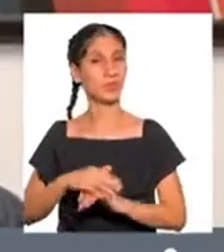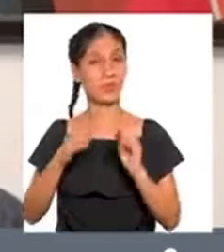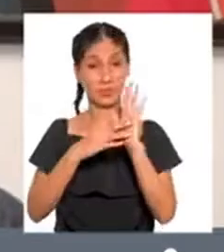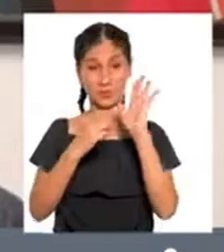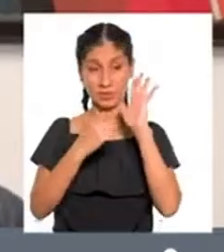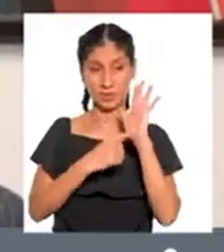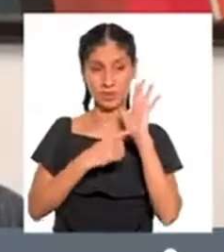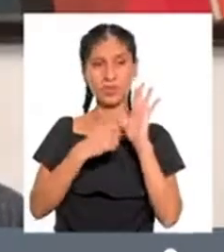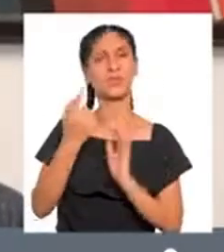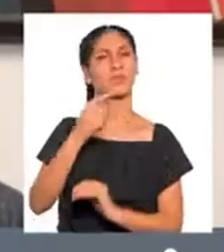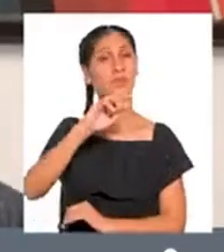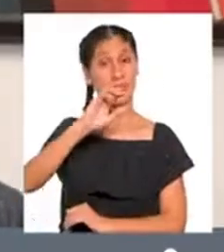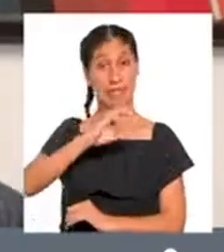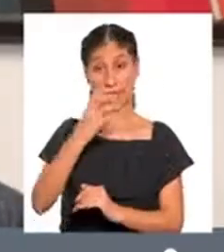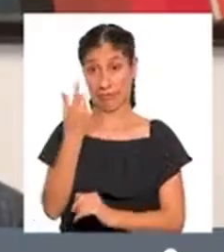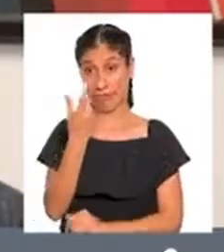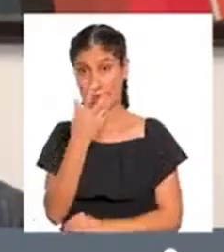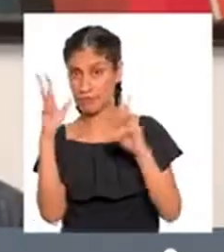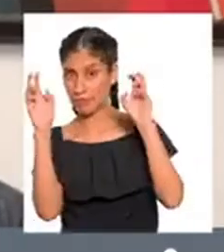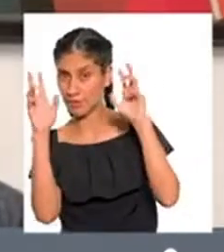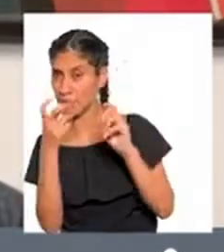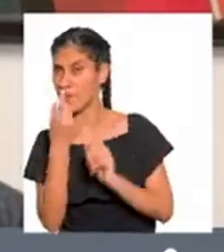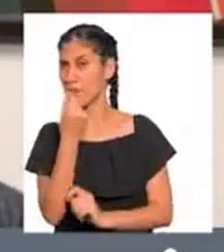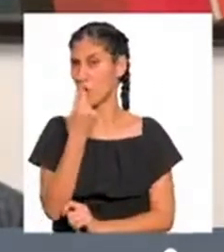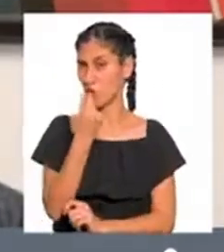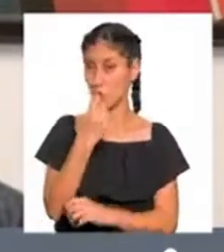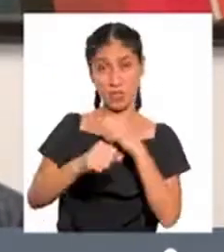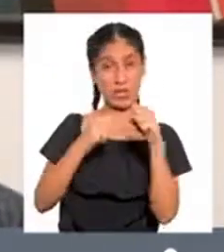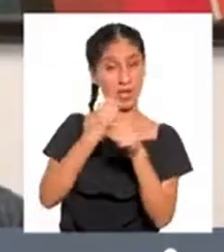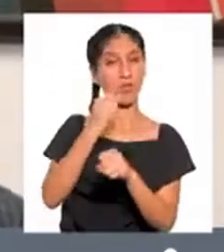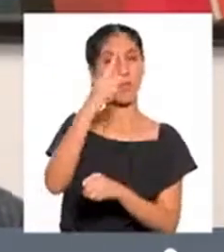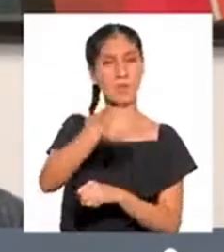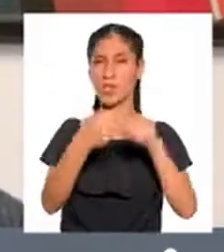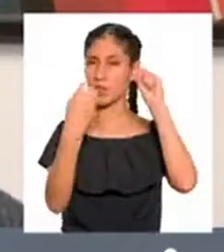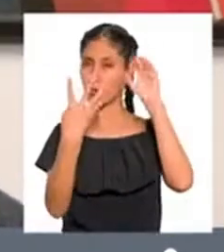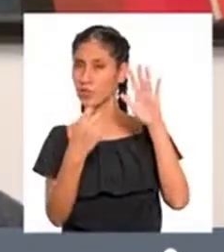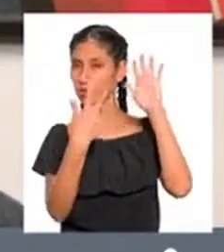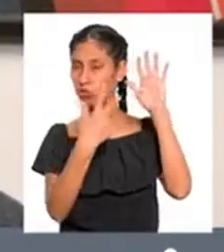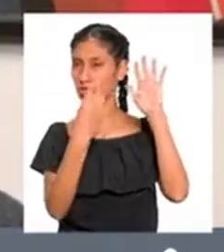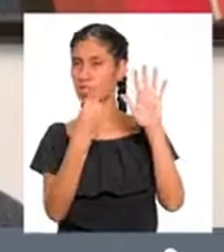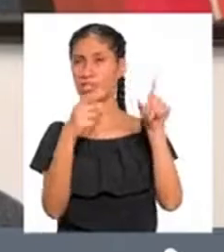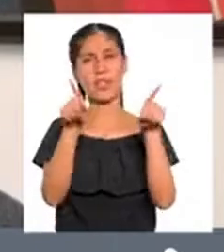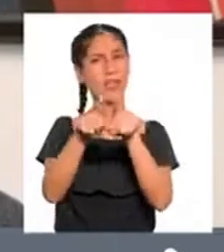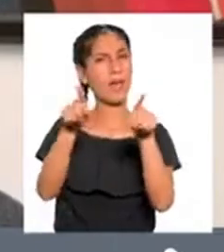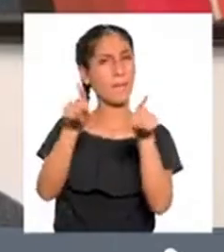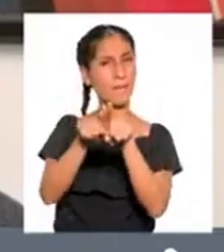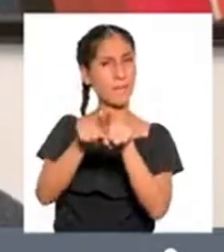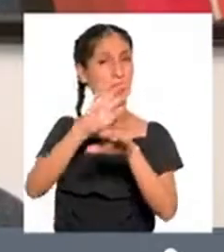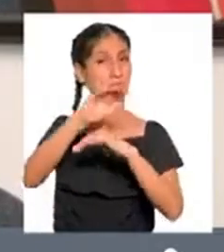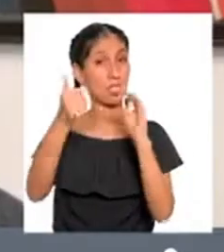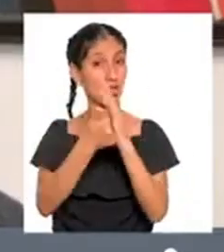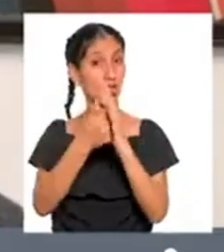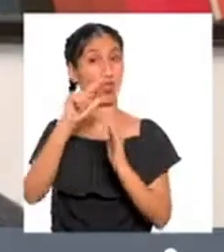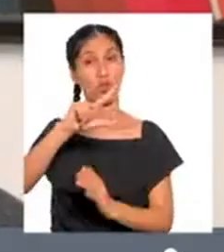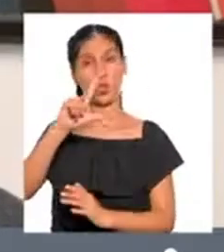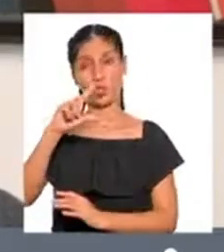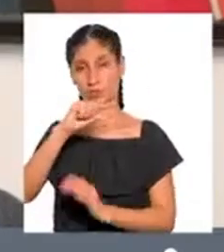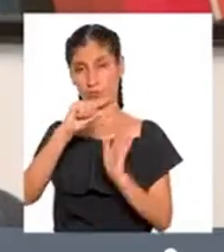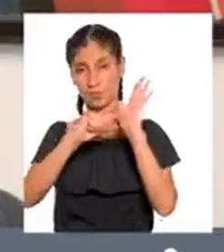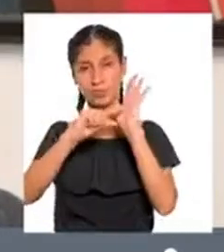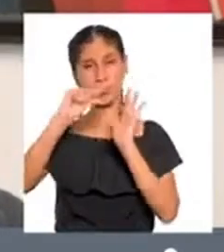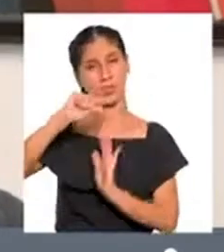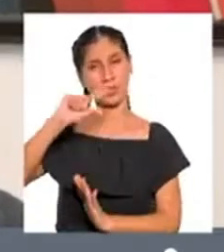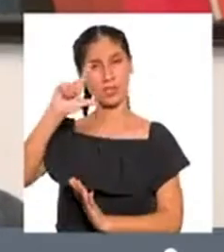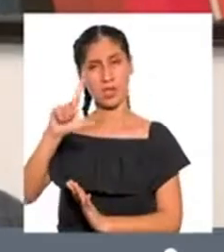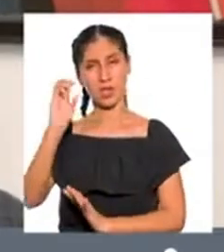2. La crisis económica de los 80s y la intensificación de la globalización. La